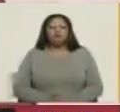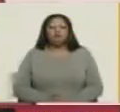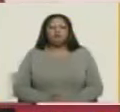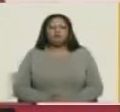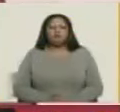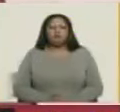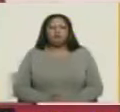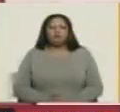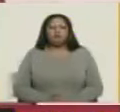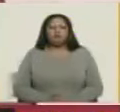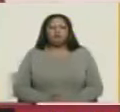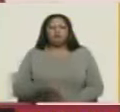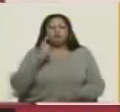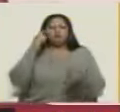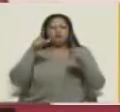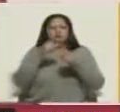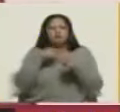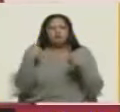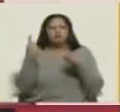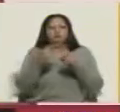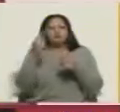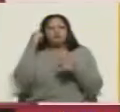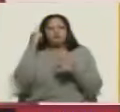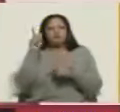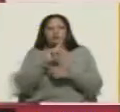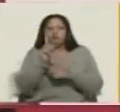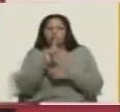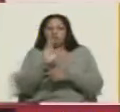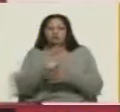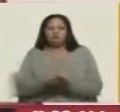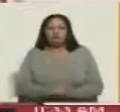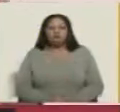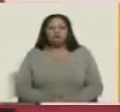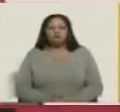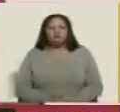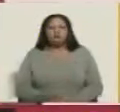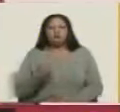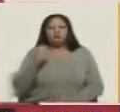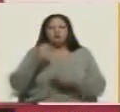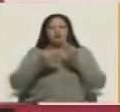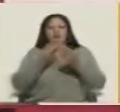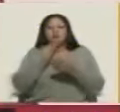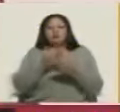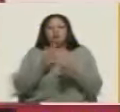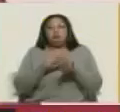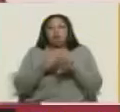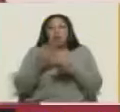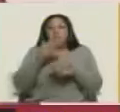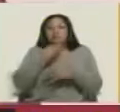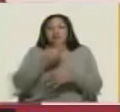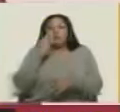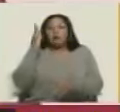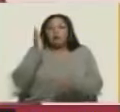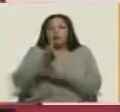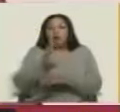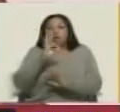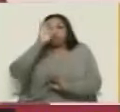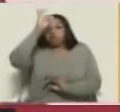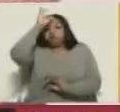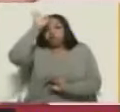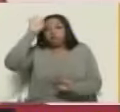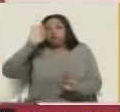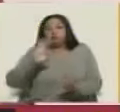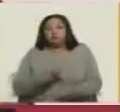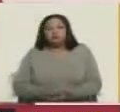No le estén dando vueltas a fechas, ¿ves? No, que tiene que ser en diciembre, no sé por qué tiene que ser en diciembre. Que tenían planificado